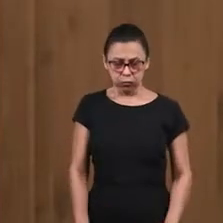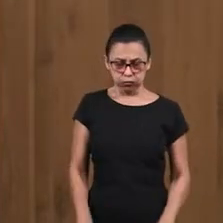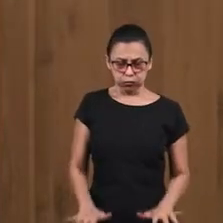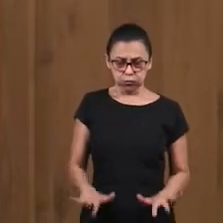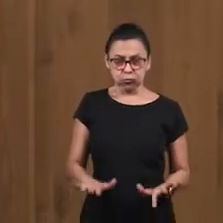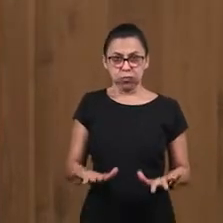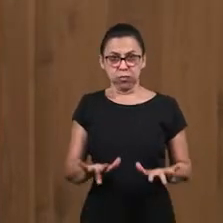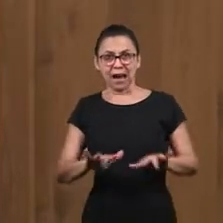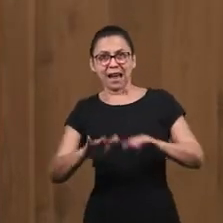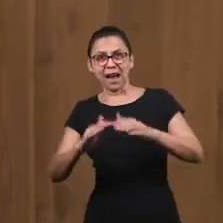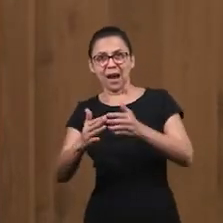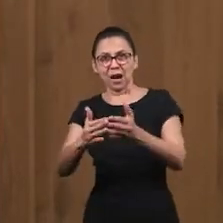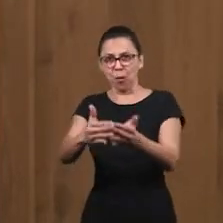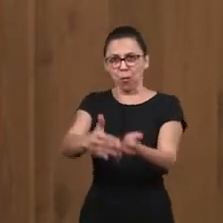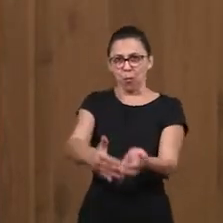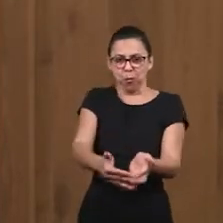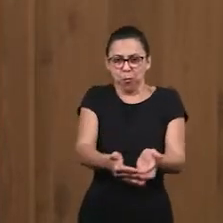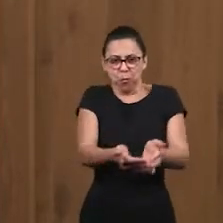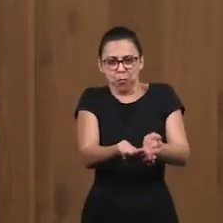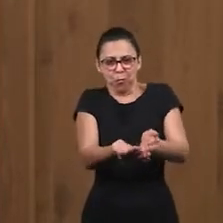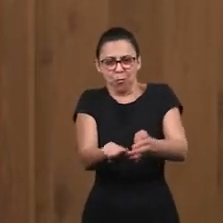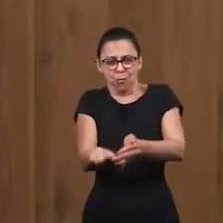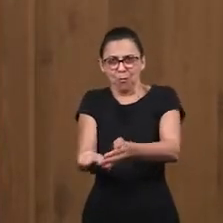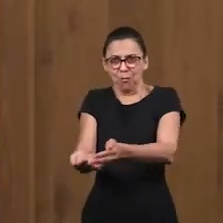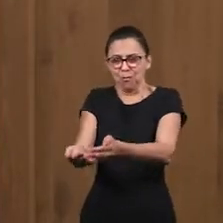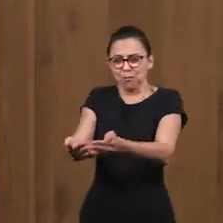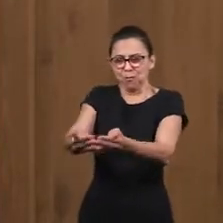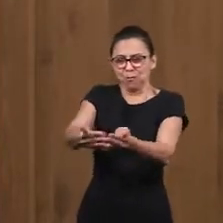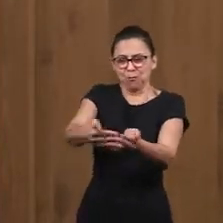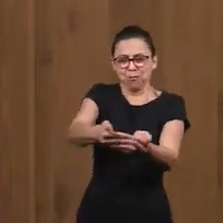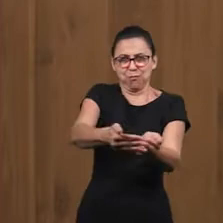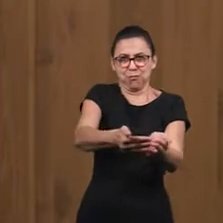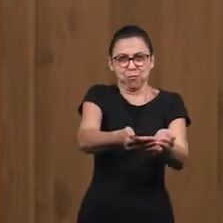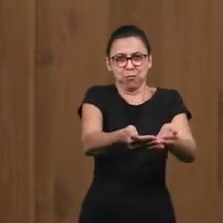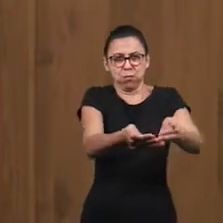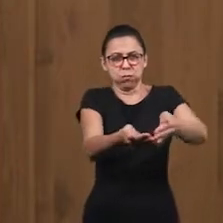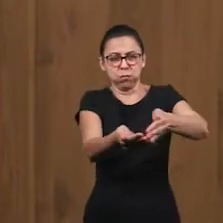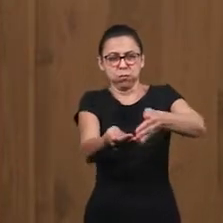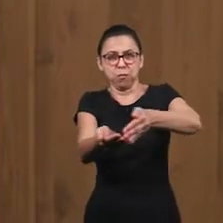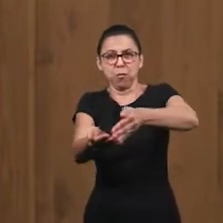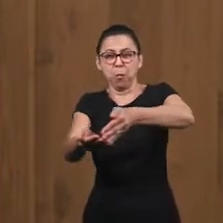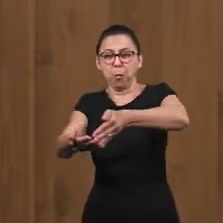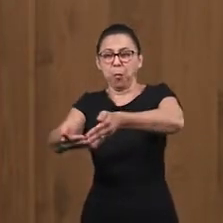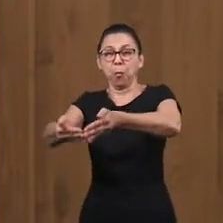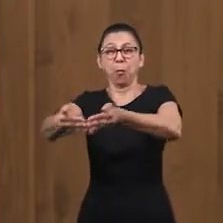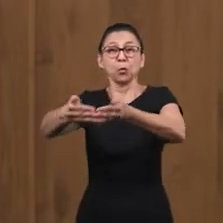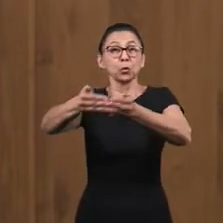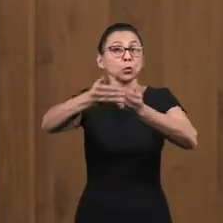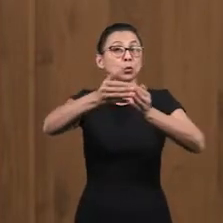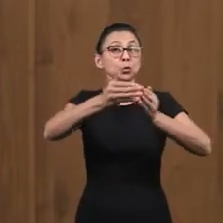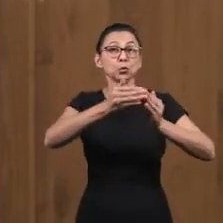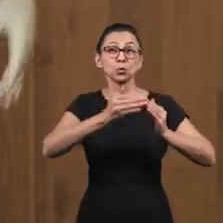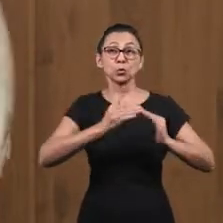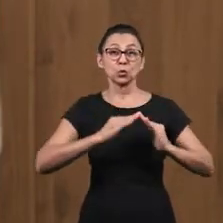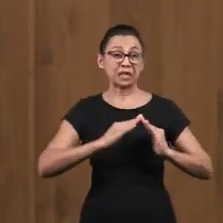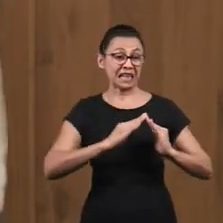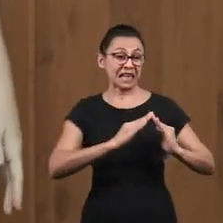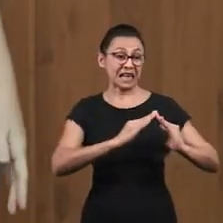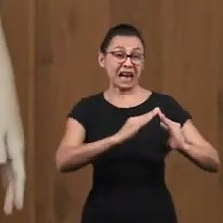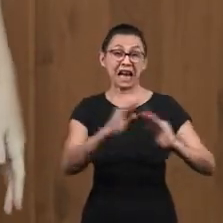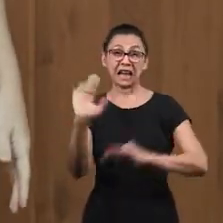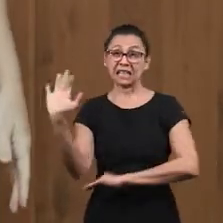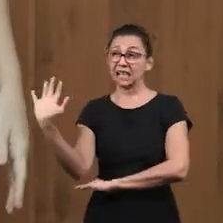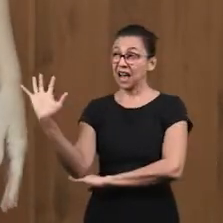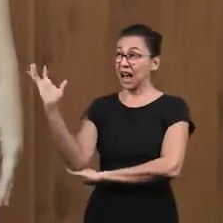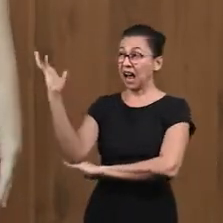se elevaron el arca, cubrieron los árboles, las casas, cubrieron